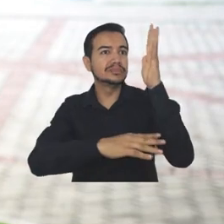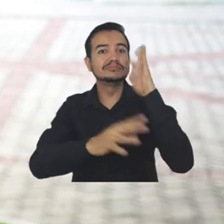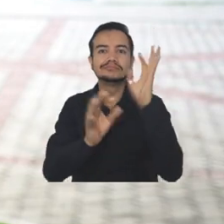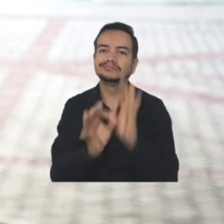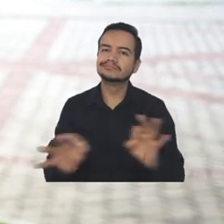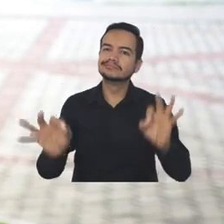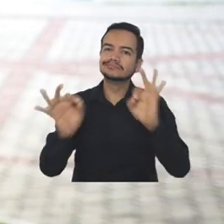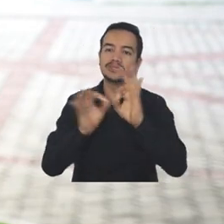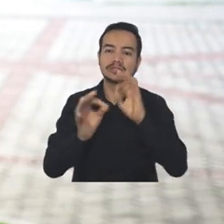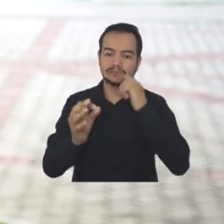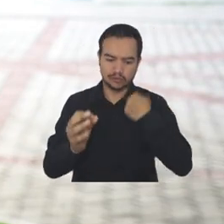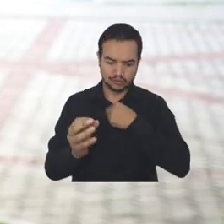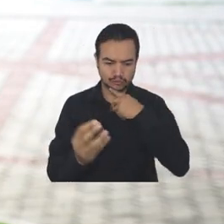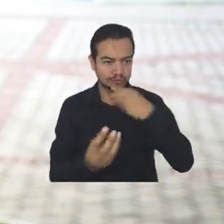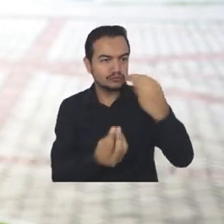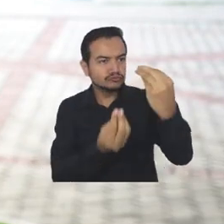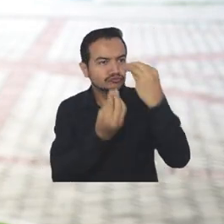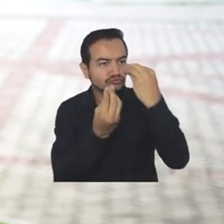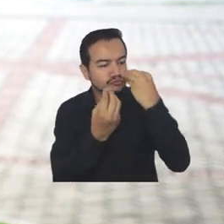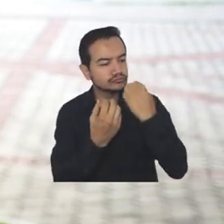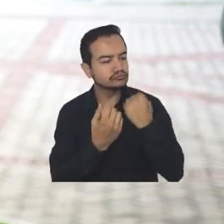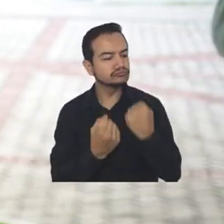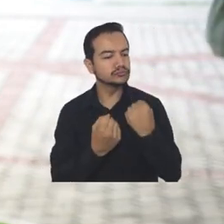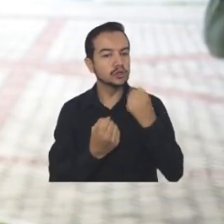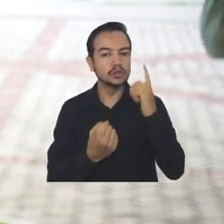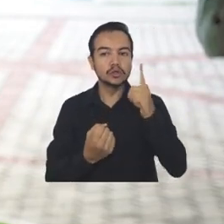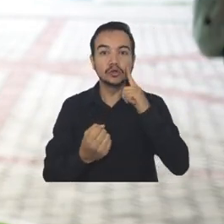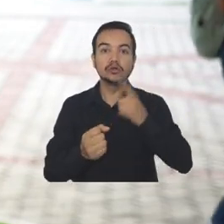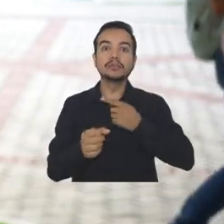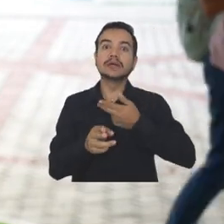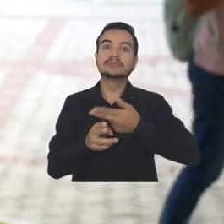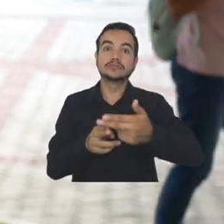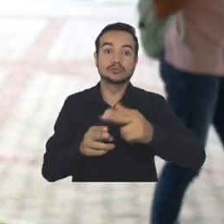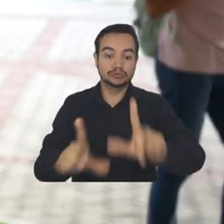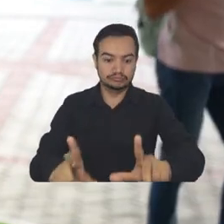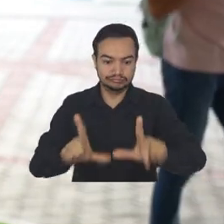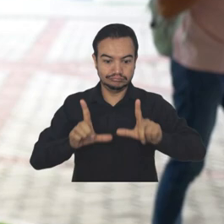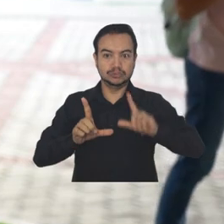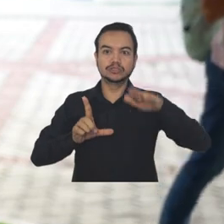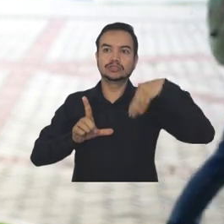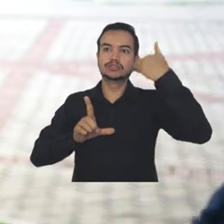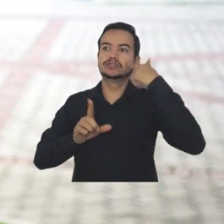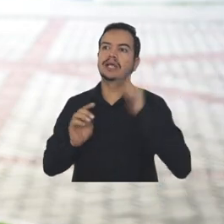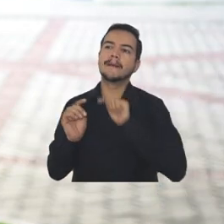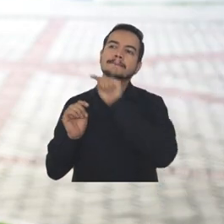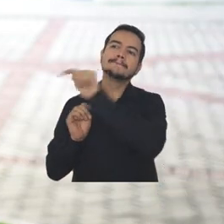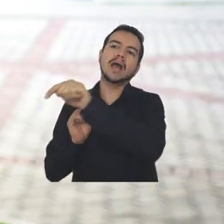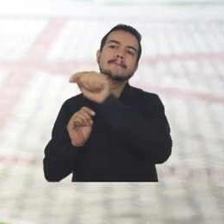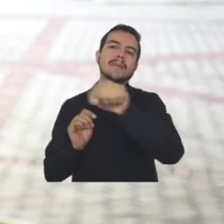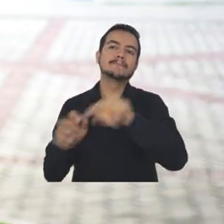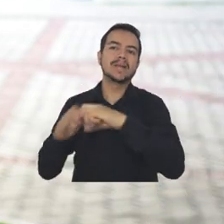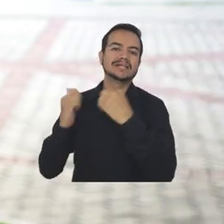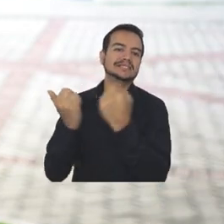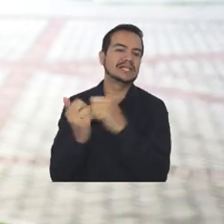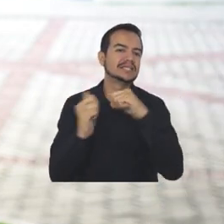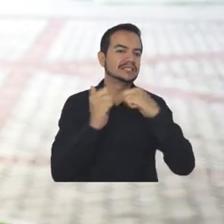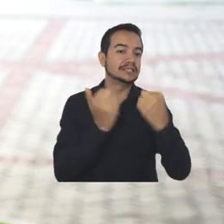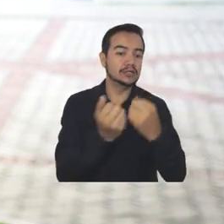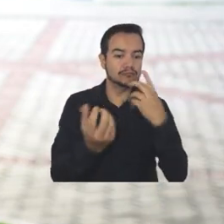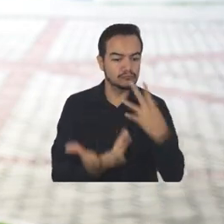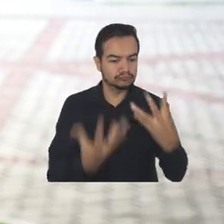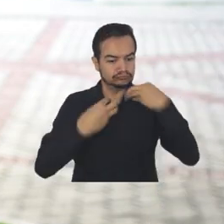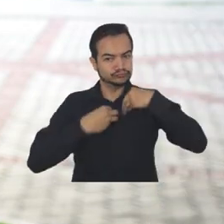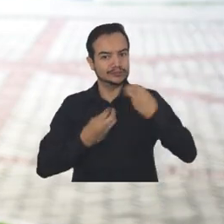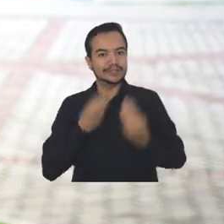pertinentes e importantes para la formación de nosotros, los docentes que estaremos muy próximos en el aula. Enriquecen el saber y el hacer